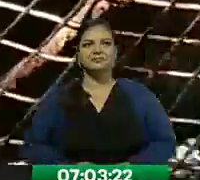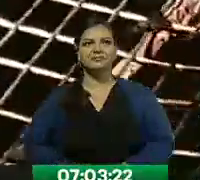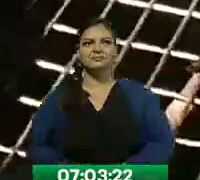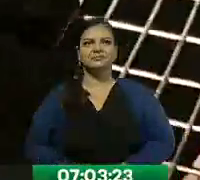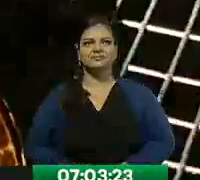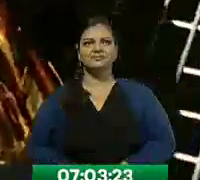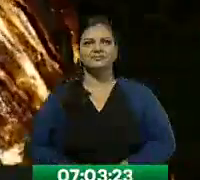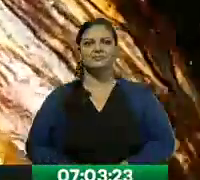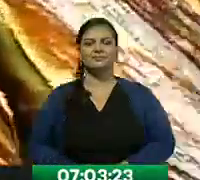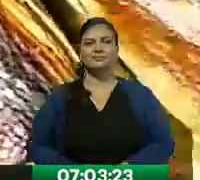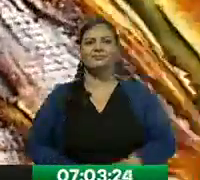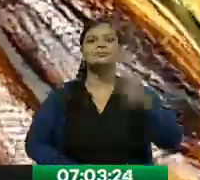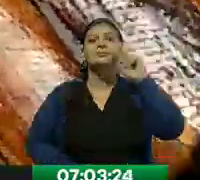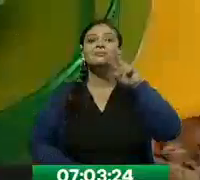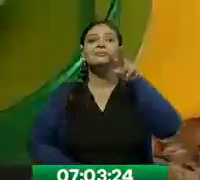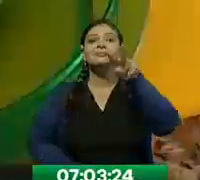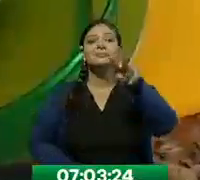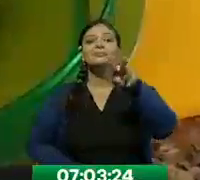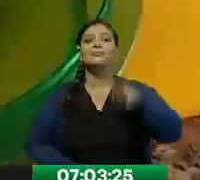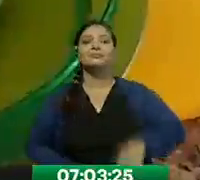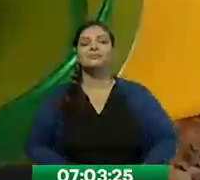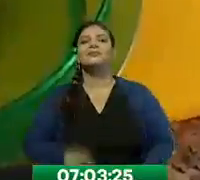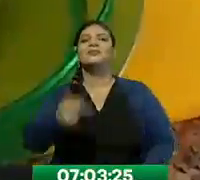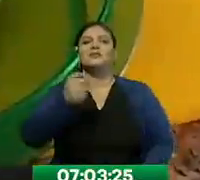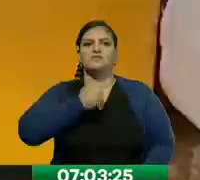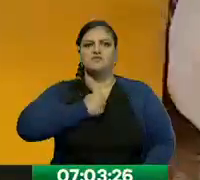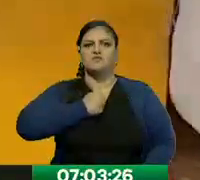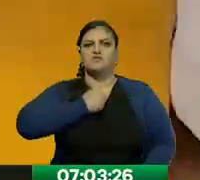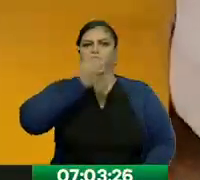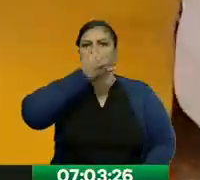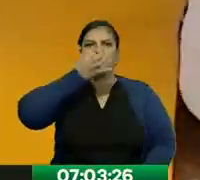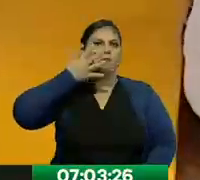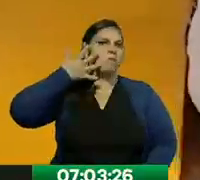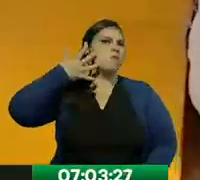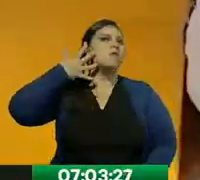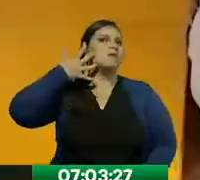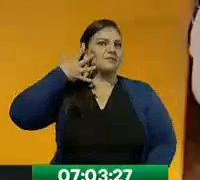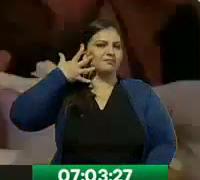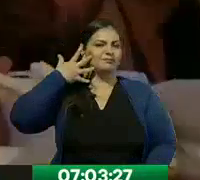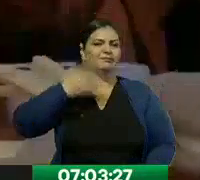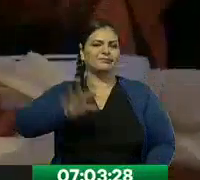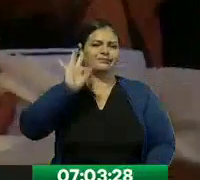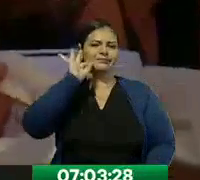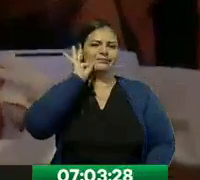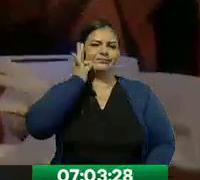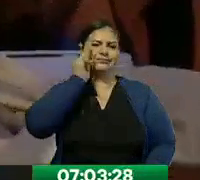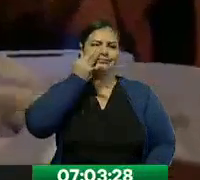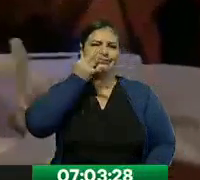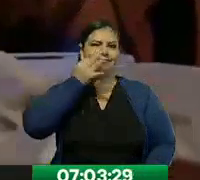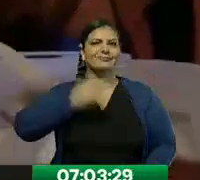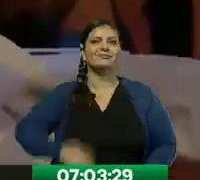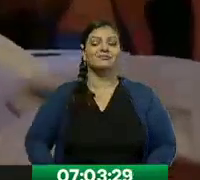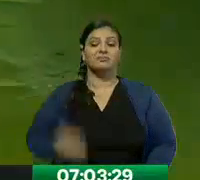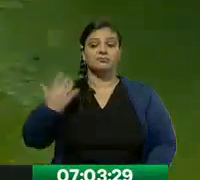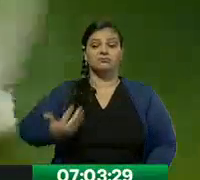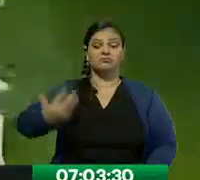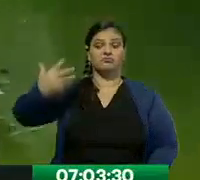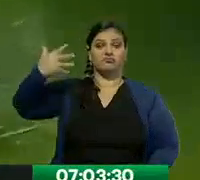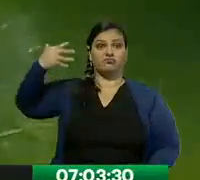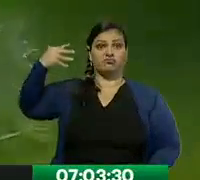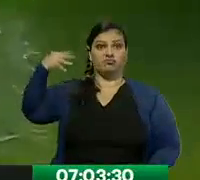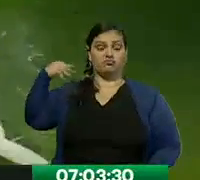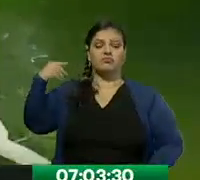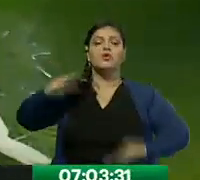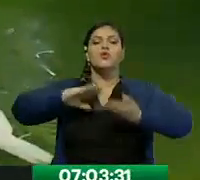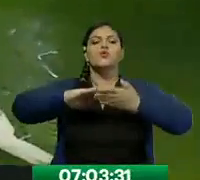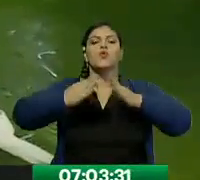el hampa pues un plato típico de la región amazónica del ecuador formaba parte de la gastronomía shuar y con el pasar de los